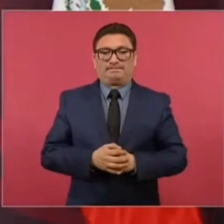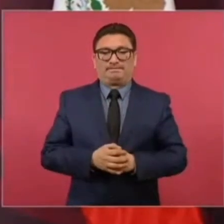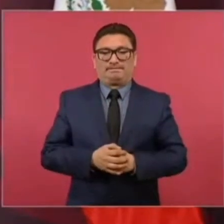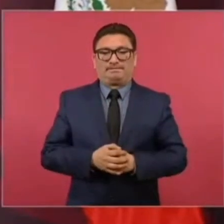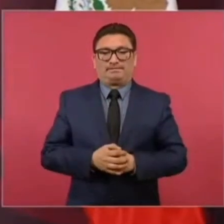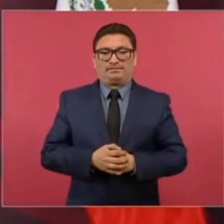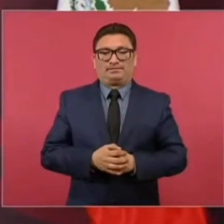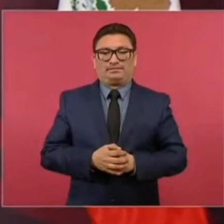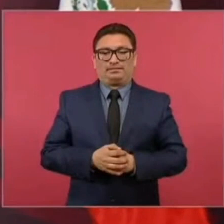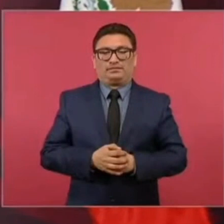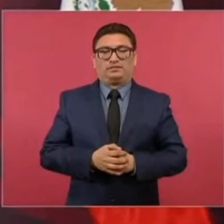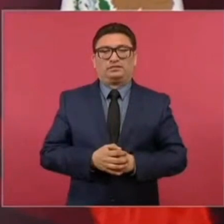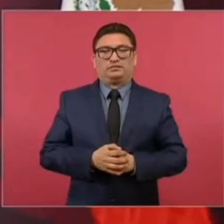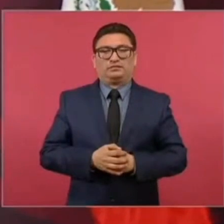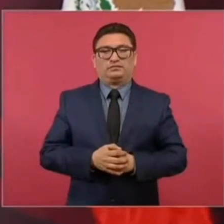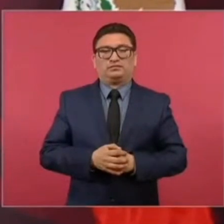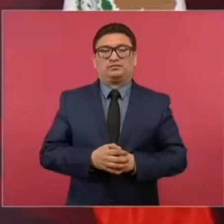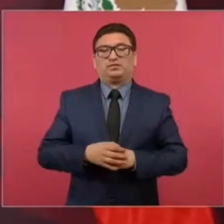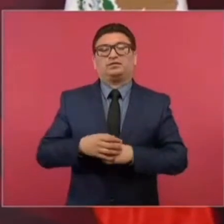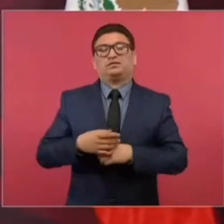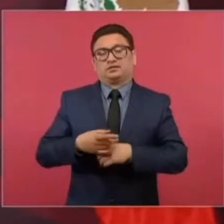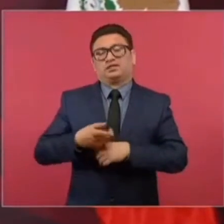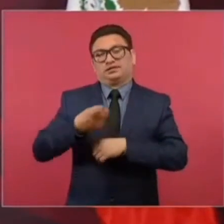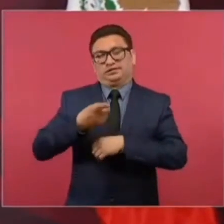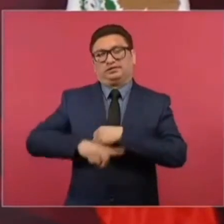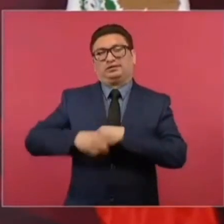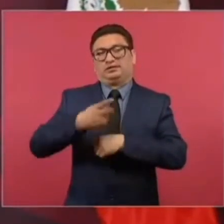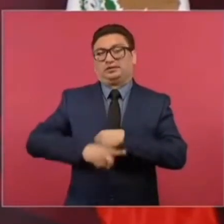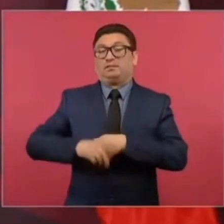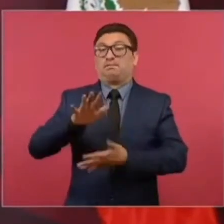que afectan sobre todo a niños,